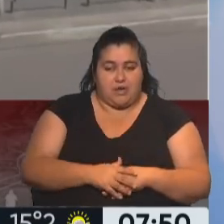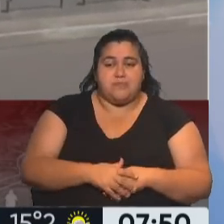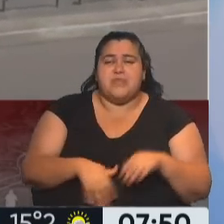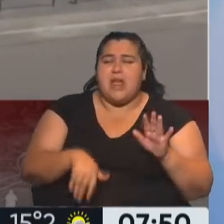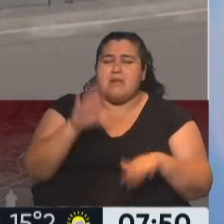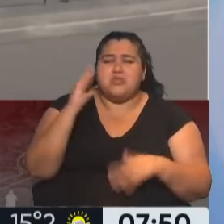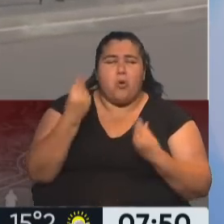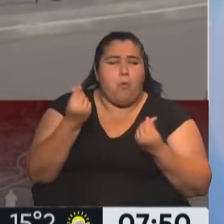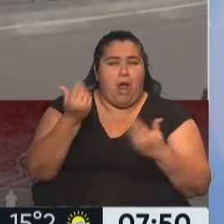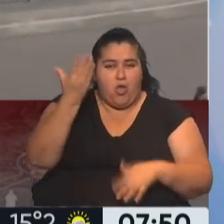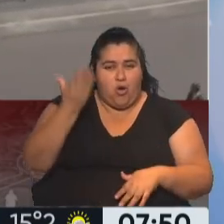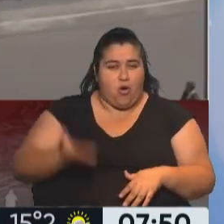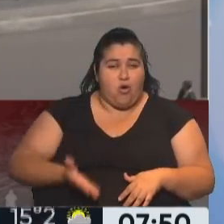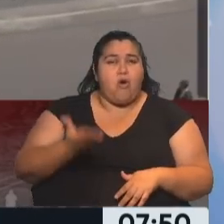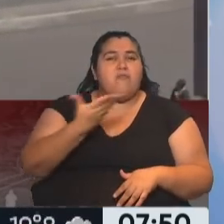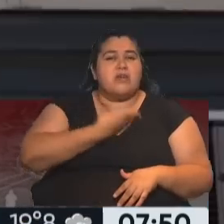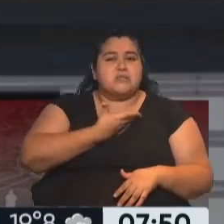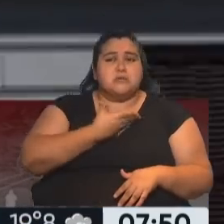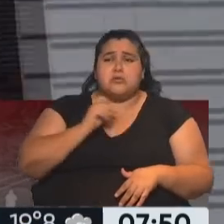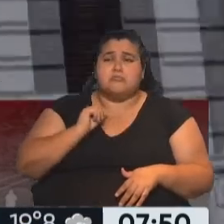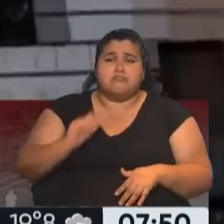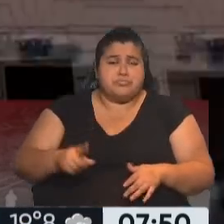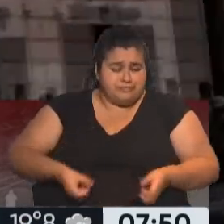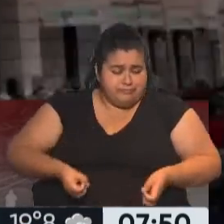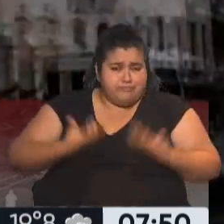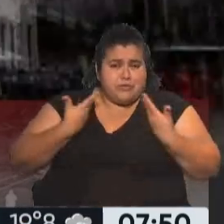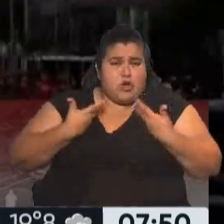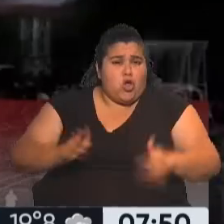de Francisco es que fue él mismo, pero no